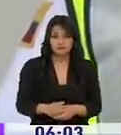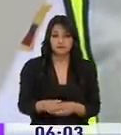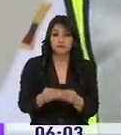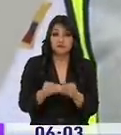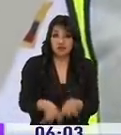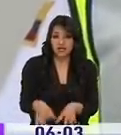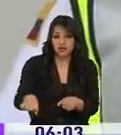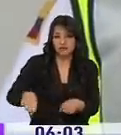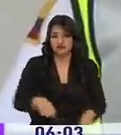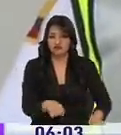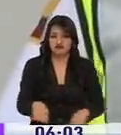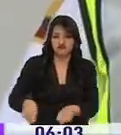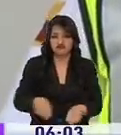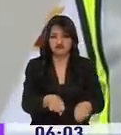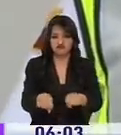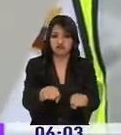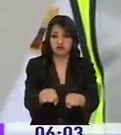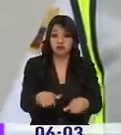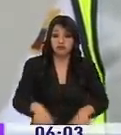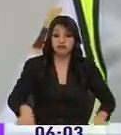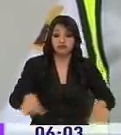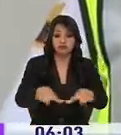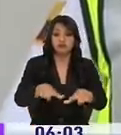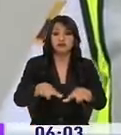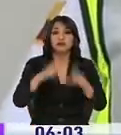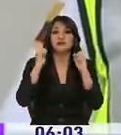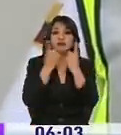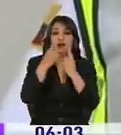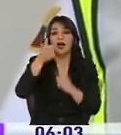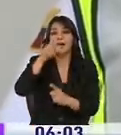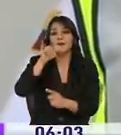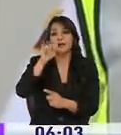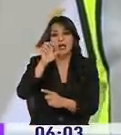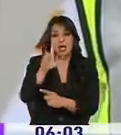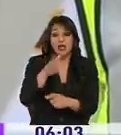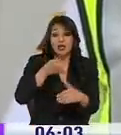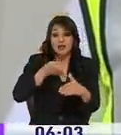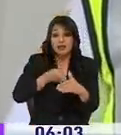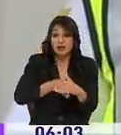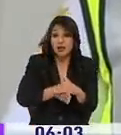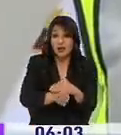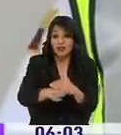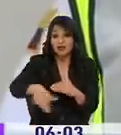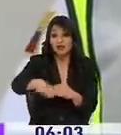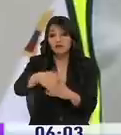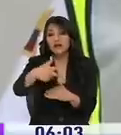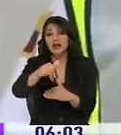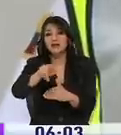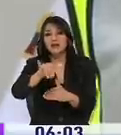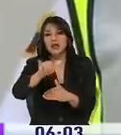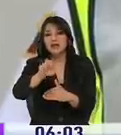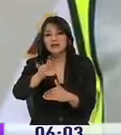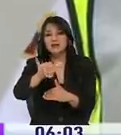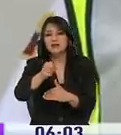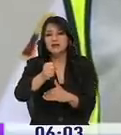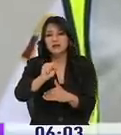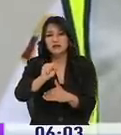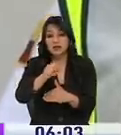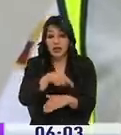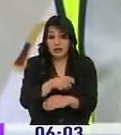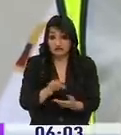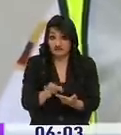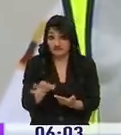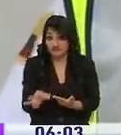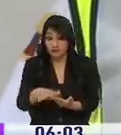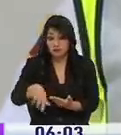un conductor de motocicleta a la altura del recinto San Gabriel, por la entrada Las Cañitas. En el recinto San Gabriel, a la altura